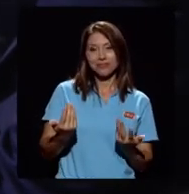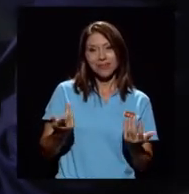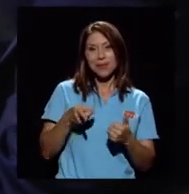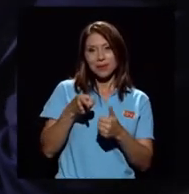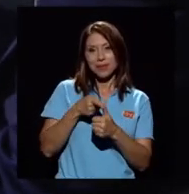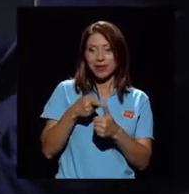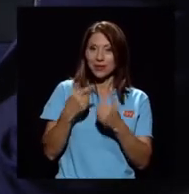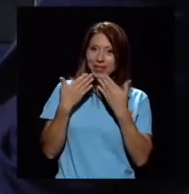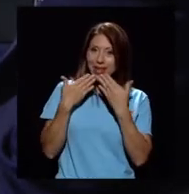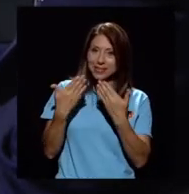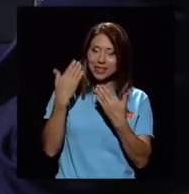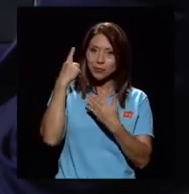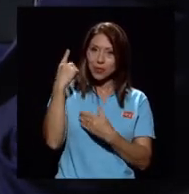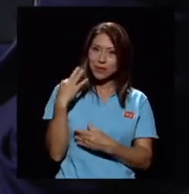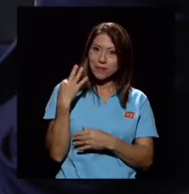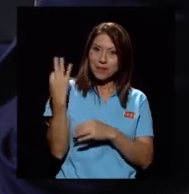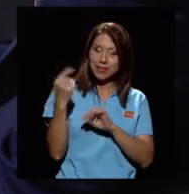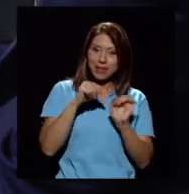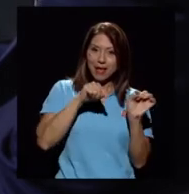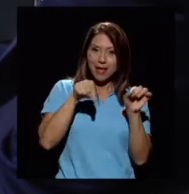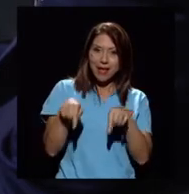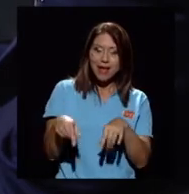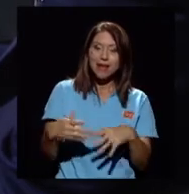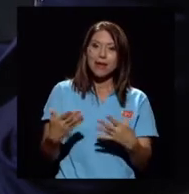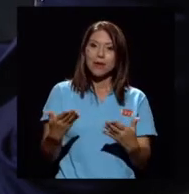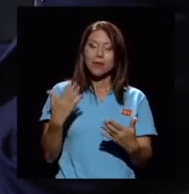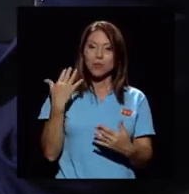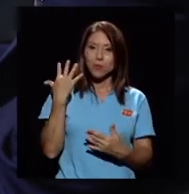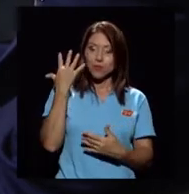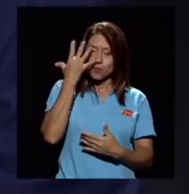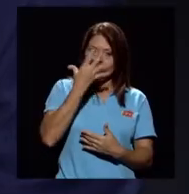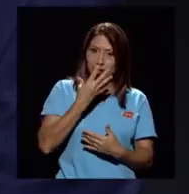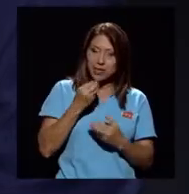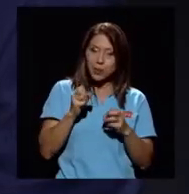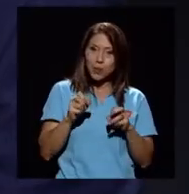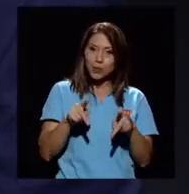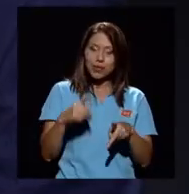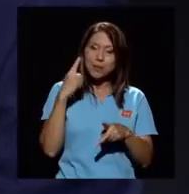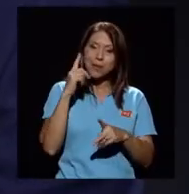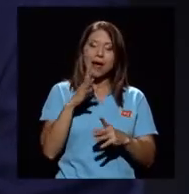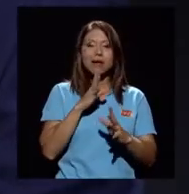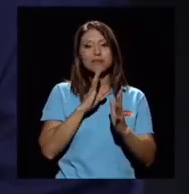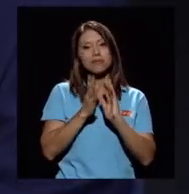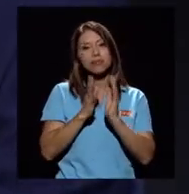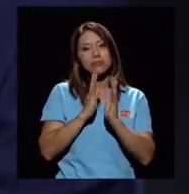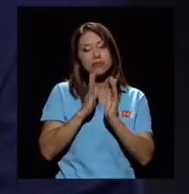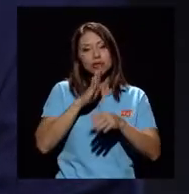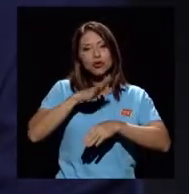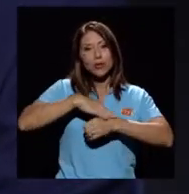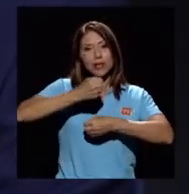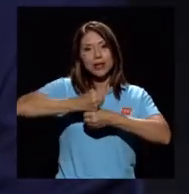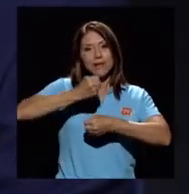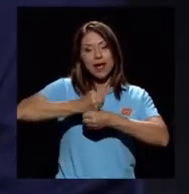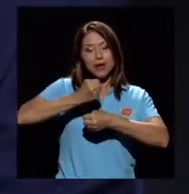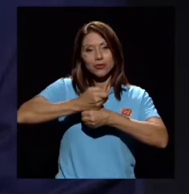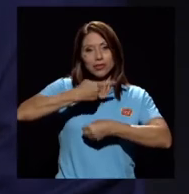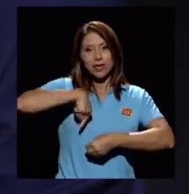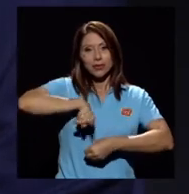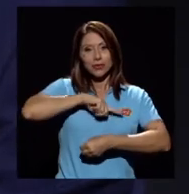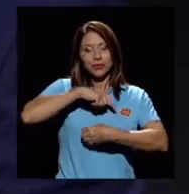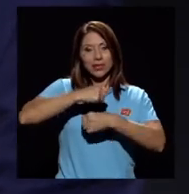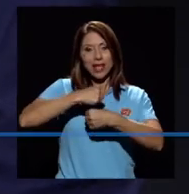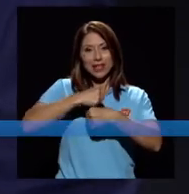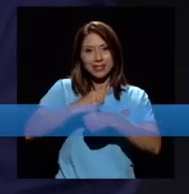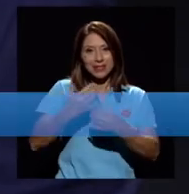Primero que nada, gracias por la invitación. Fue una muy bonita plataforma para comentar sobre los trabajos que hemos hecho. Aquí nada